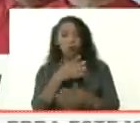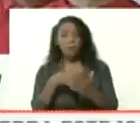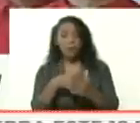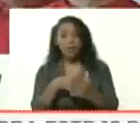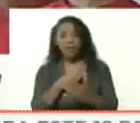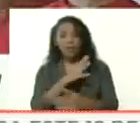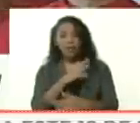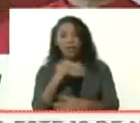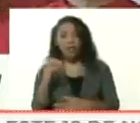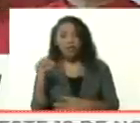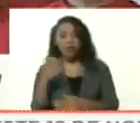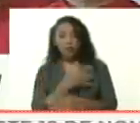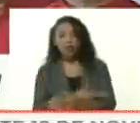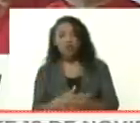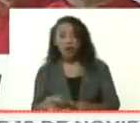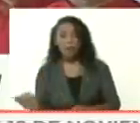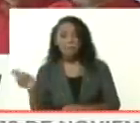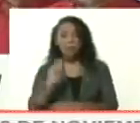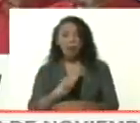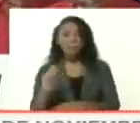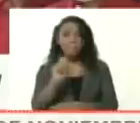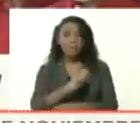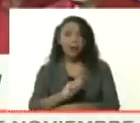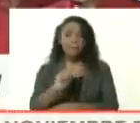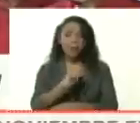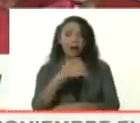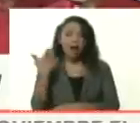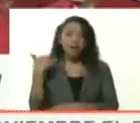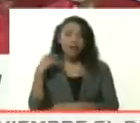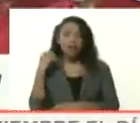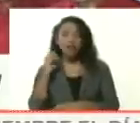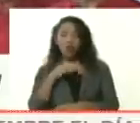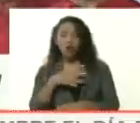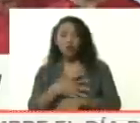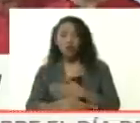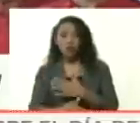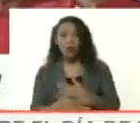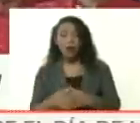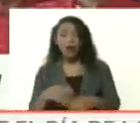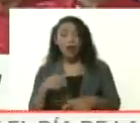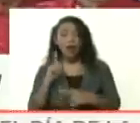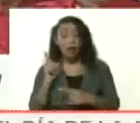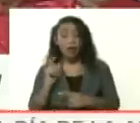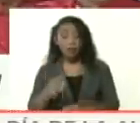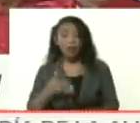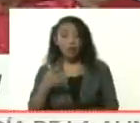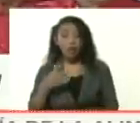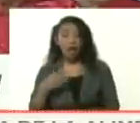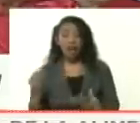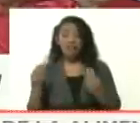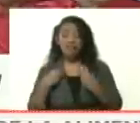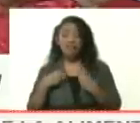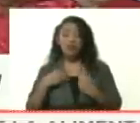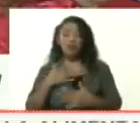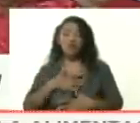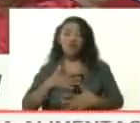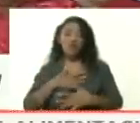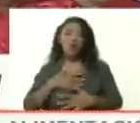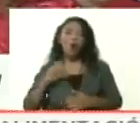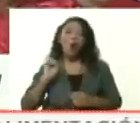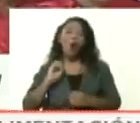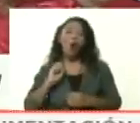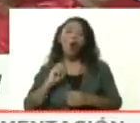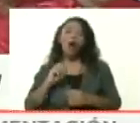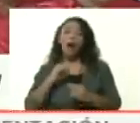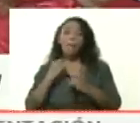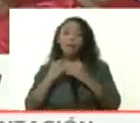anuales. ¿Empresarios venezolanos? No, a ellos les gusta importar. Y vivir, o los machados eran dueños